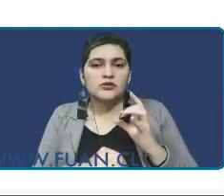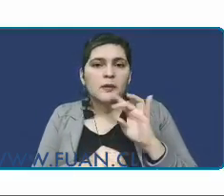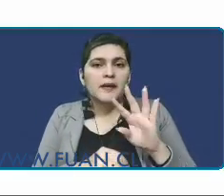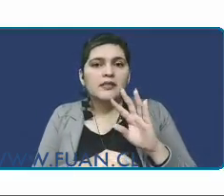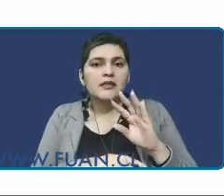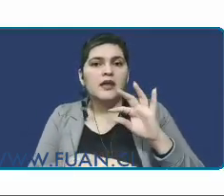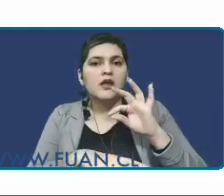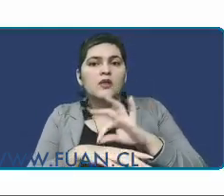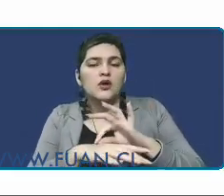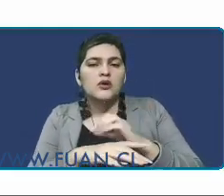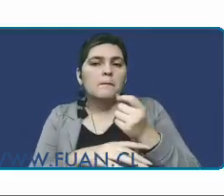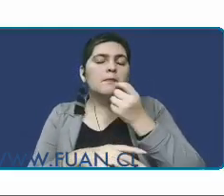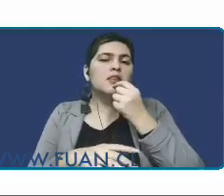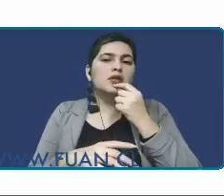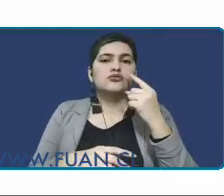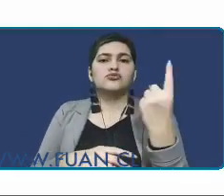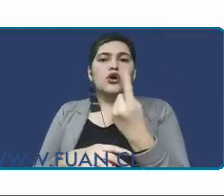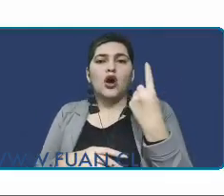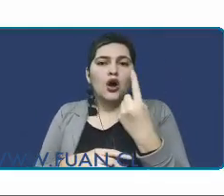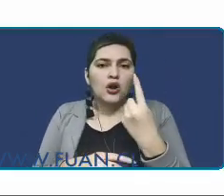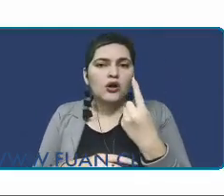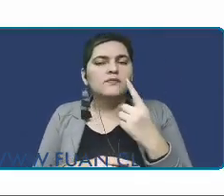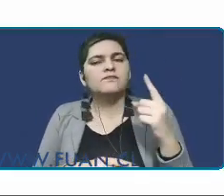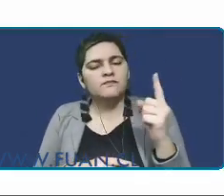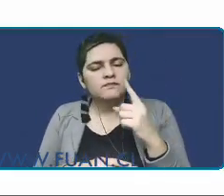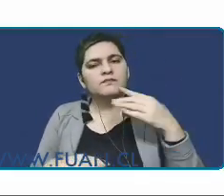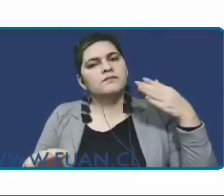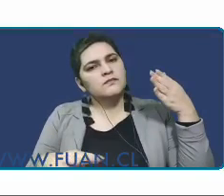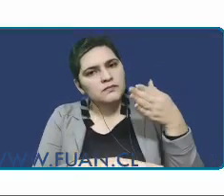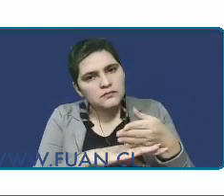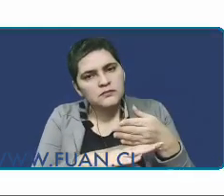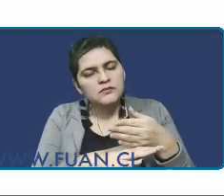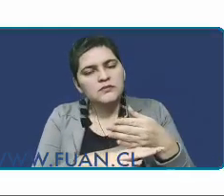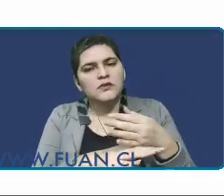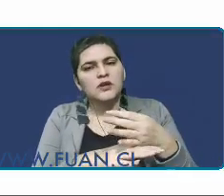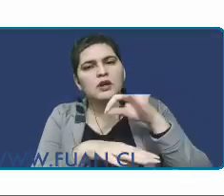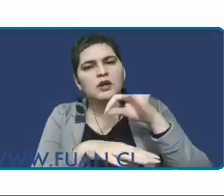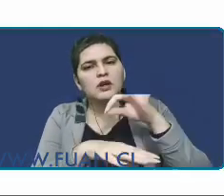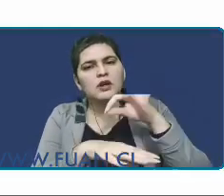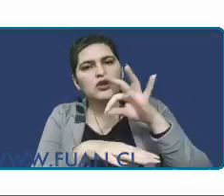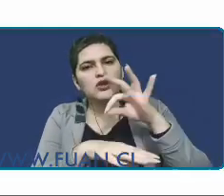esté pasando el aviso, o sea, vayan a ver a los nutriólogos, vayan a ver a los especialistas en nutrición, no se trata